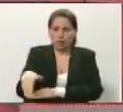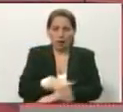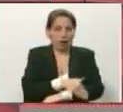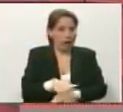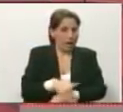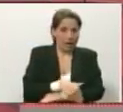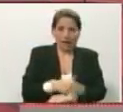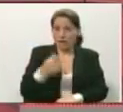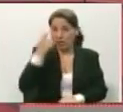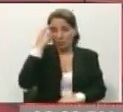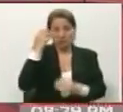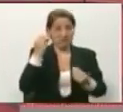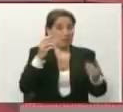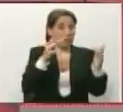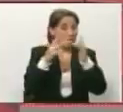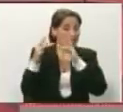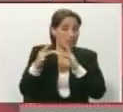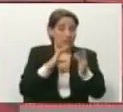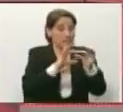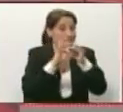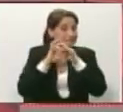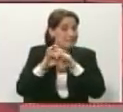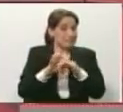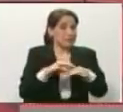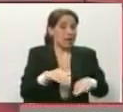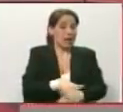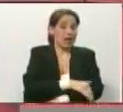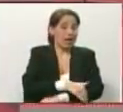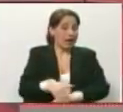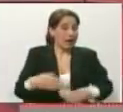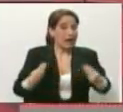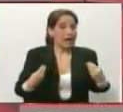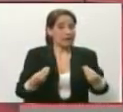Eso está muy ligado con la calle,